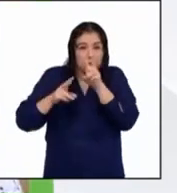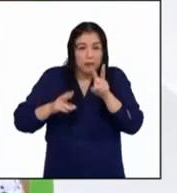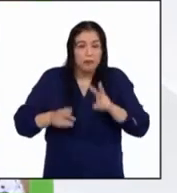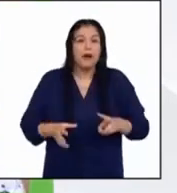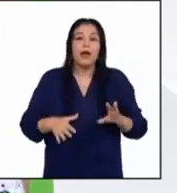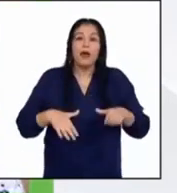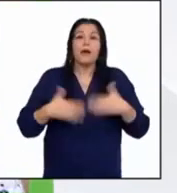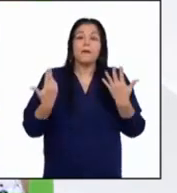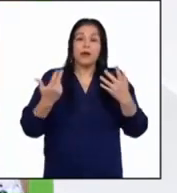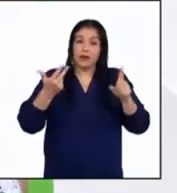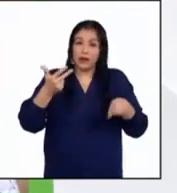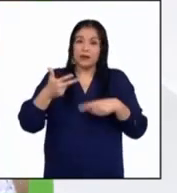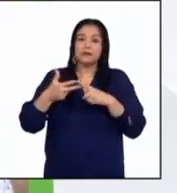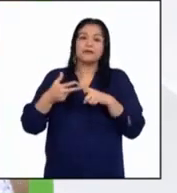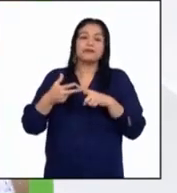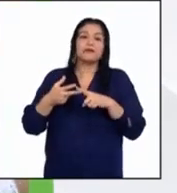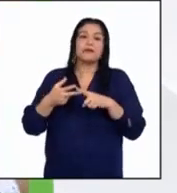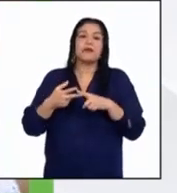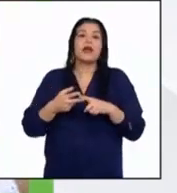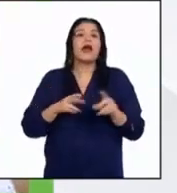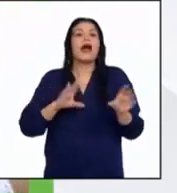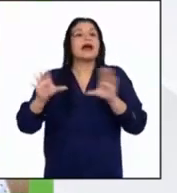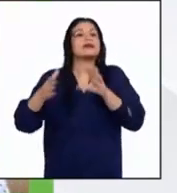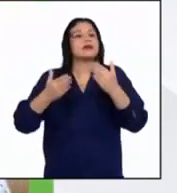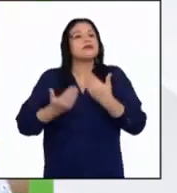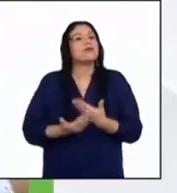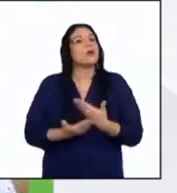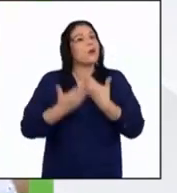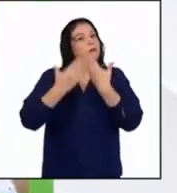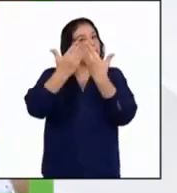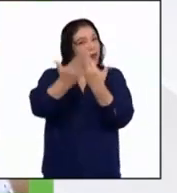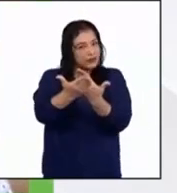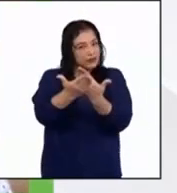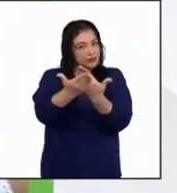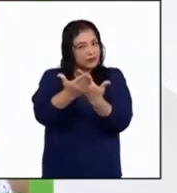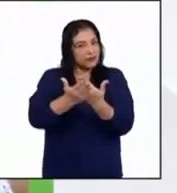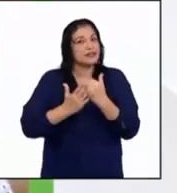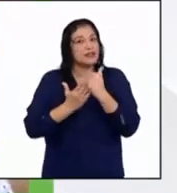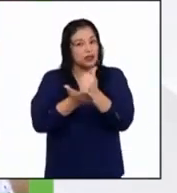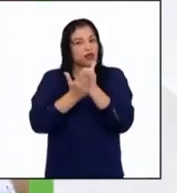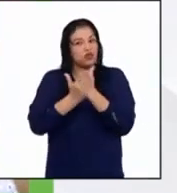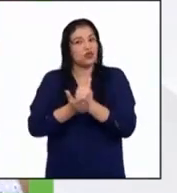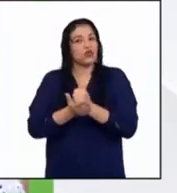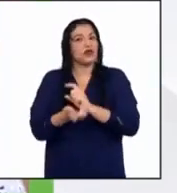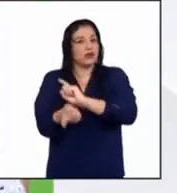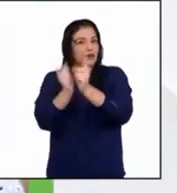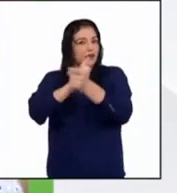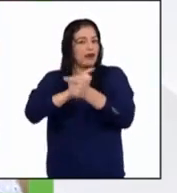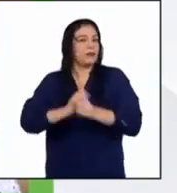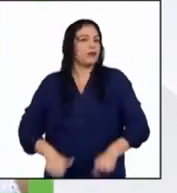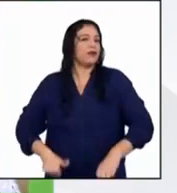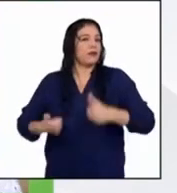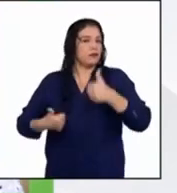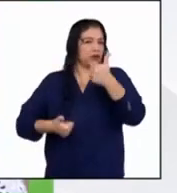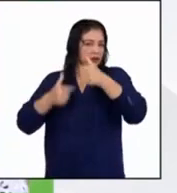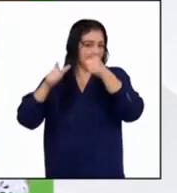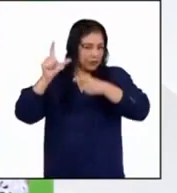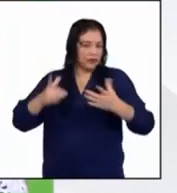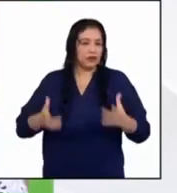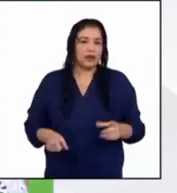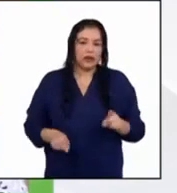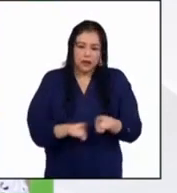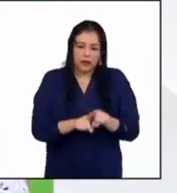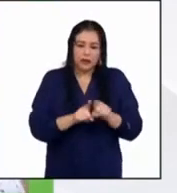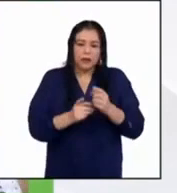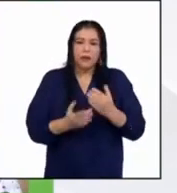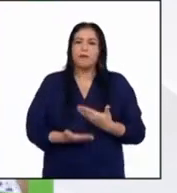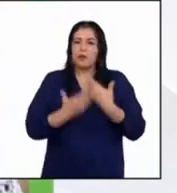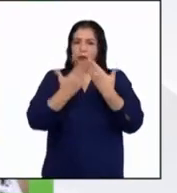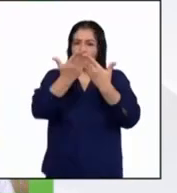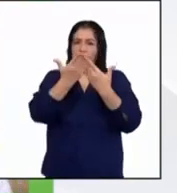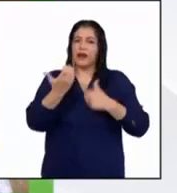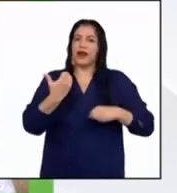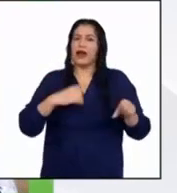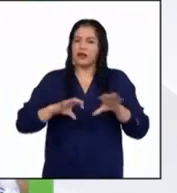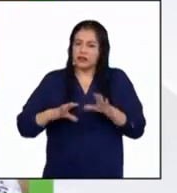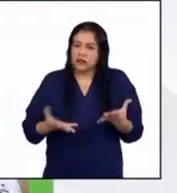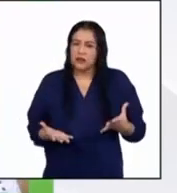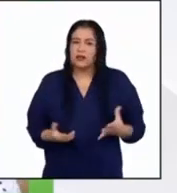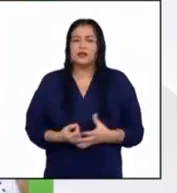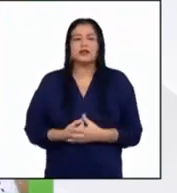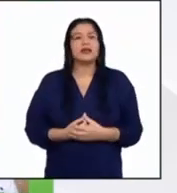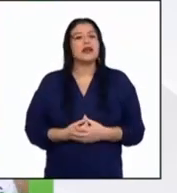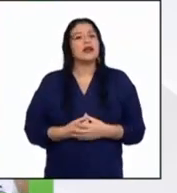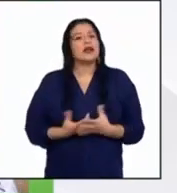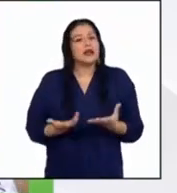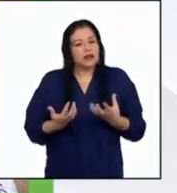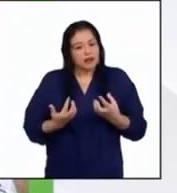lugar, generar propuestas que lleven a un cambio y proponer acciones que